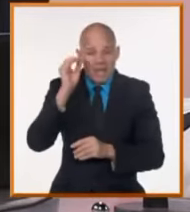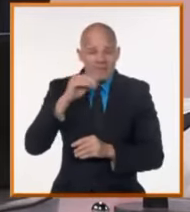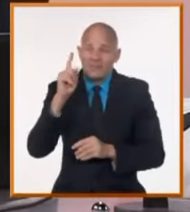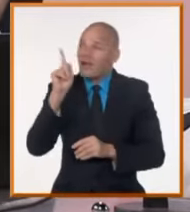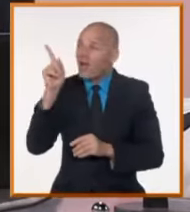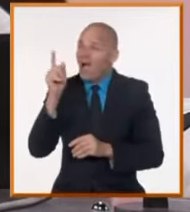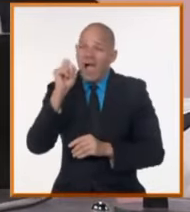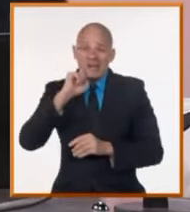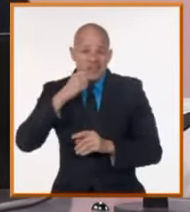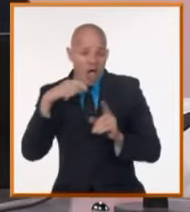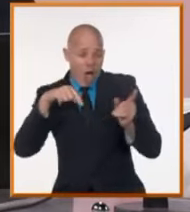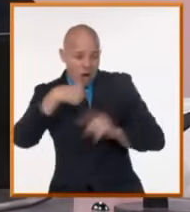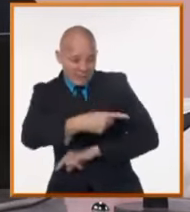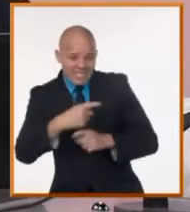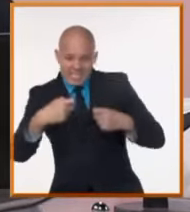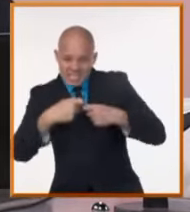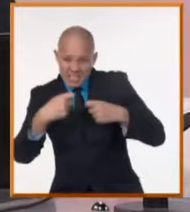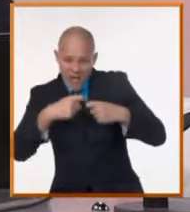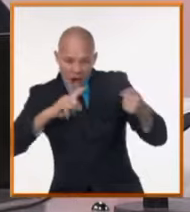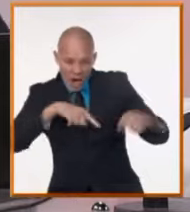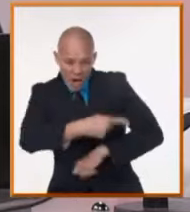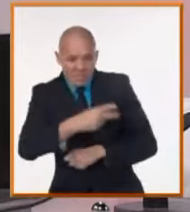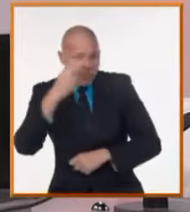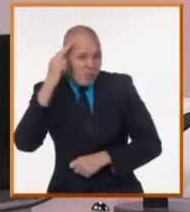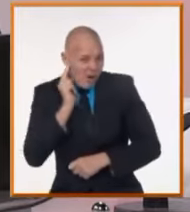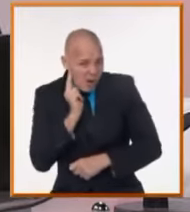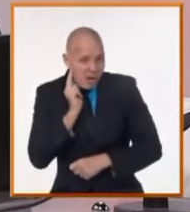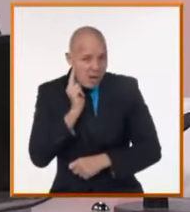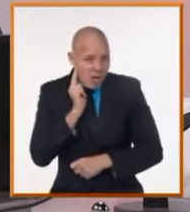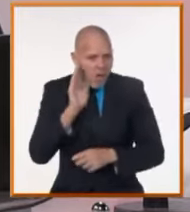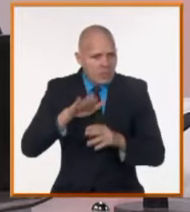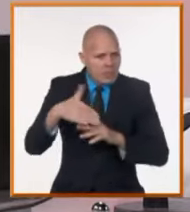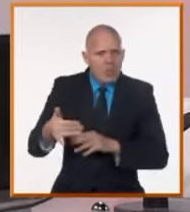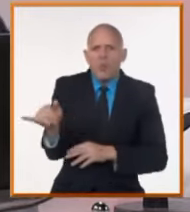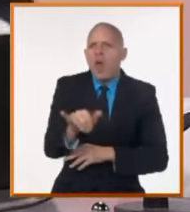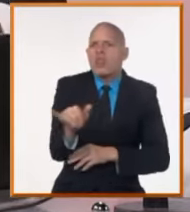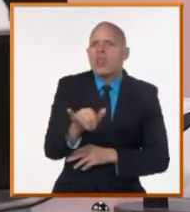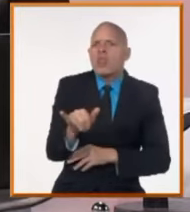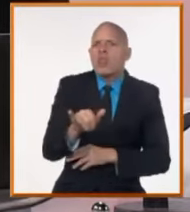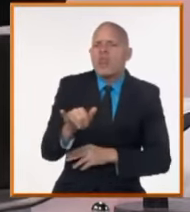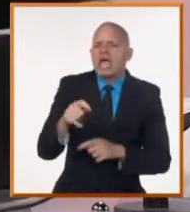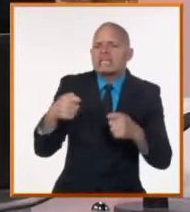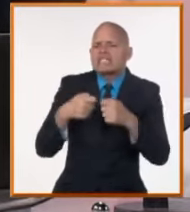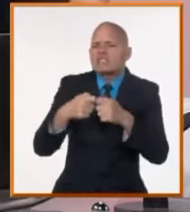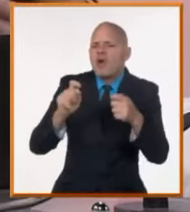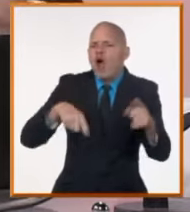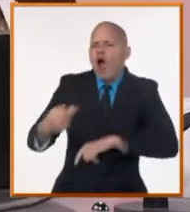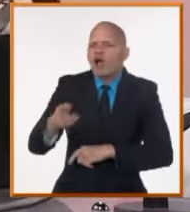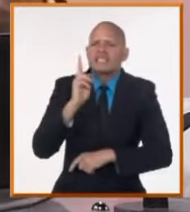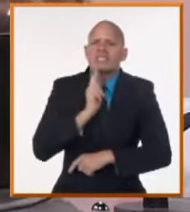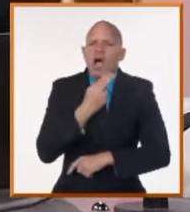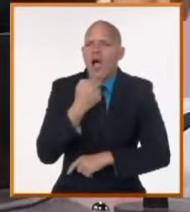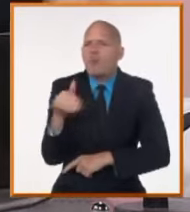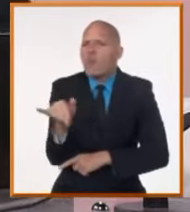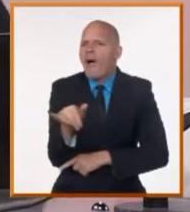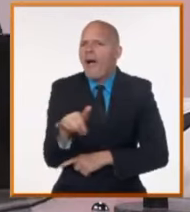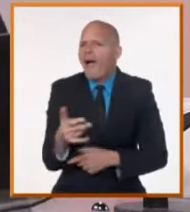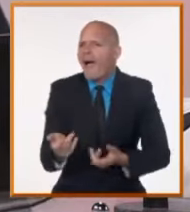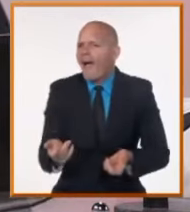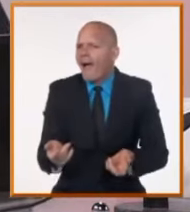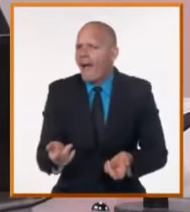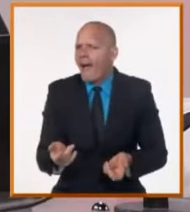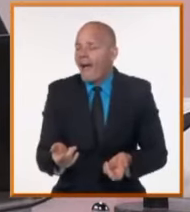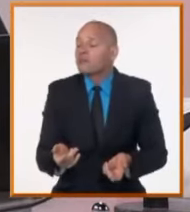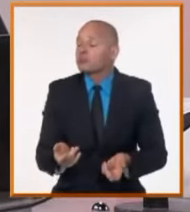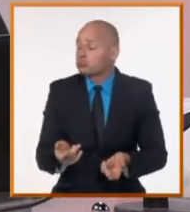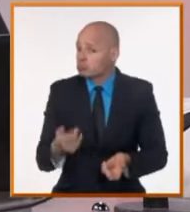tuvo la posibilidad de, incluso viviendo en Estados Unidos, de tener esa visión del peligro que significaba, de cómo se le refería muchas veces a los cubanos en la prensa de